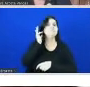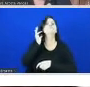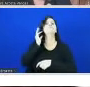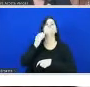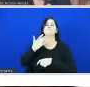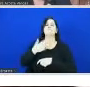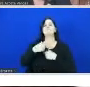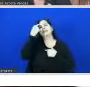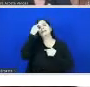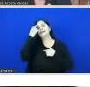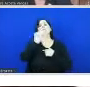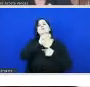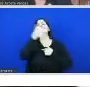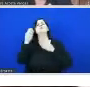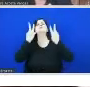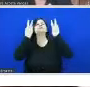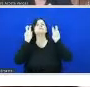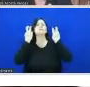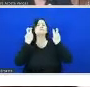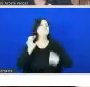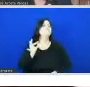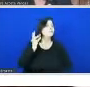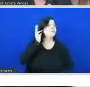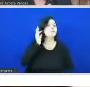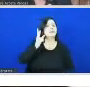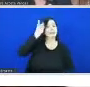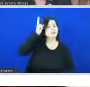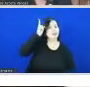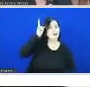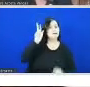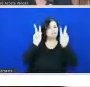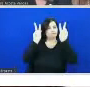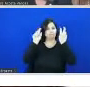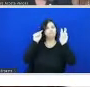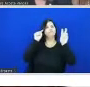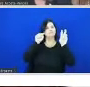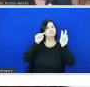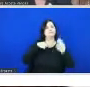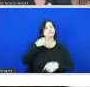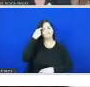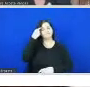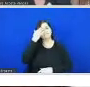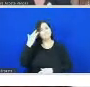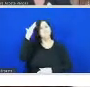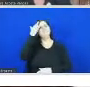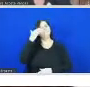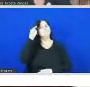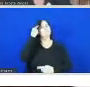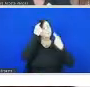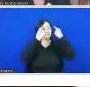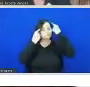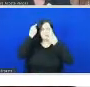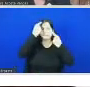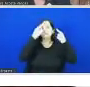indígenas es el avance en la preocupación sobre el cambio climático. De repente ahora todo el